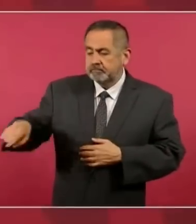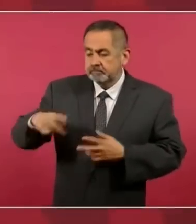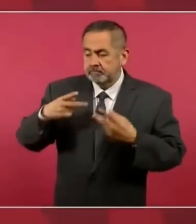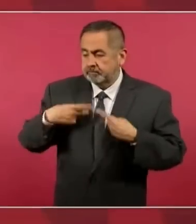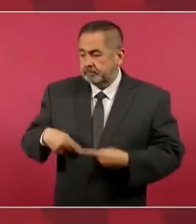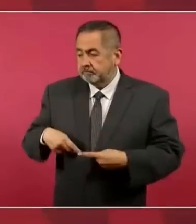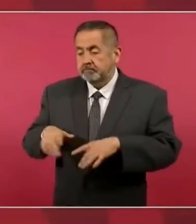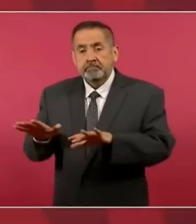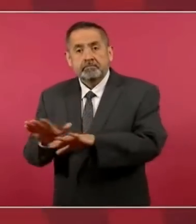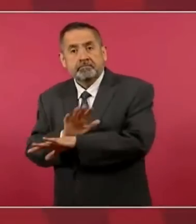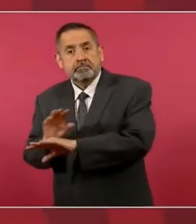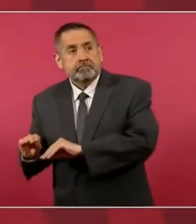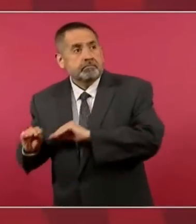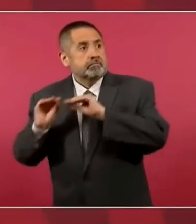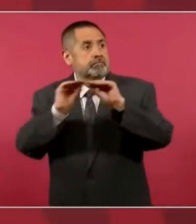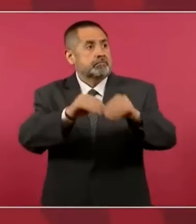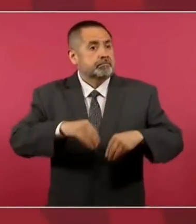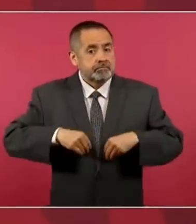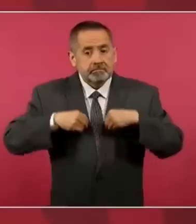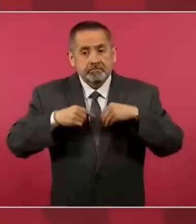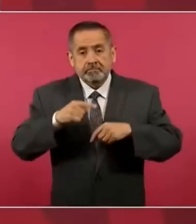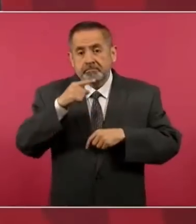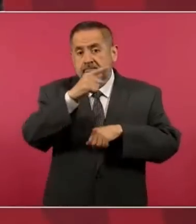nuestros paisanos